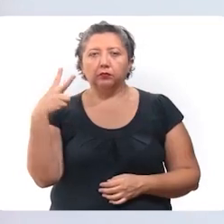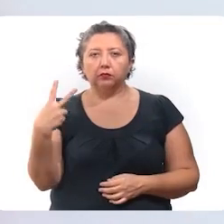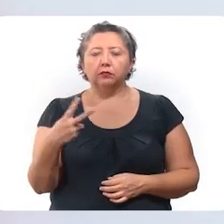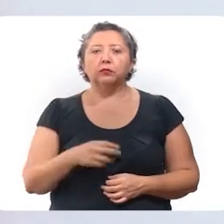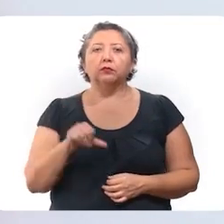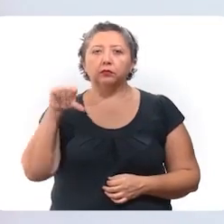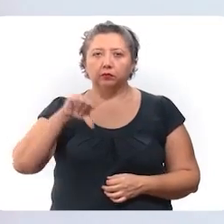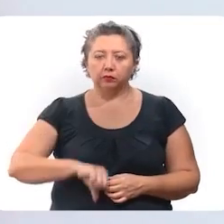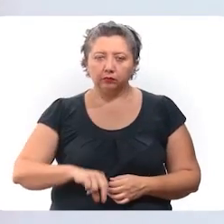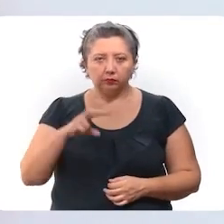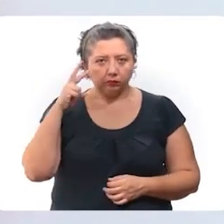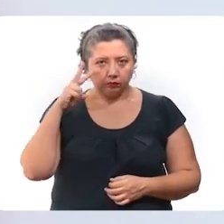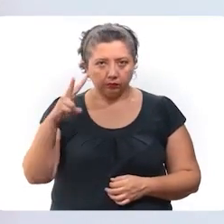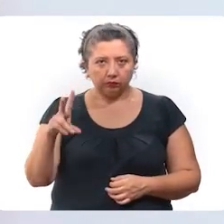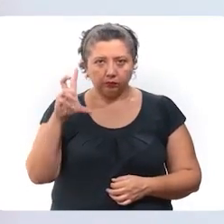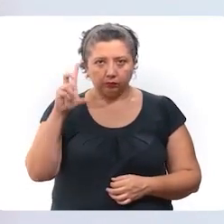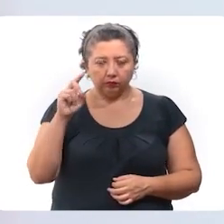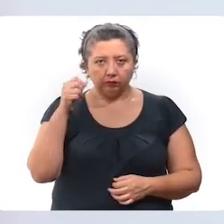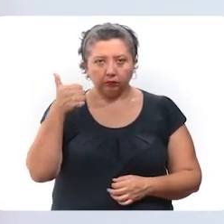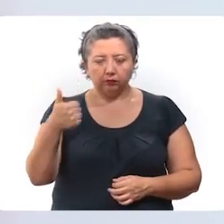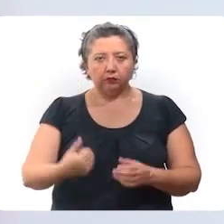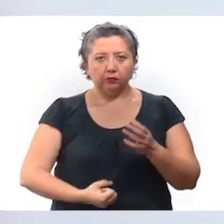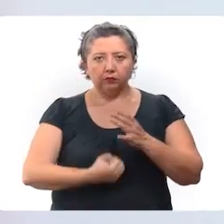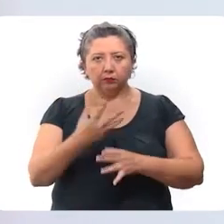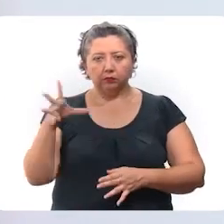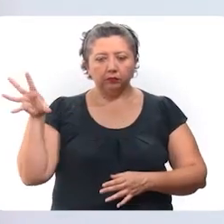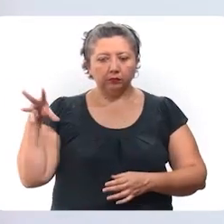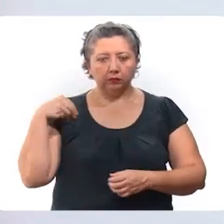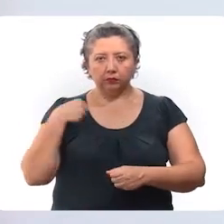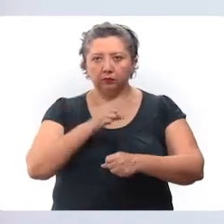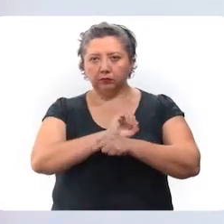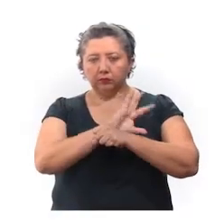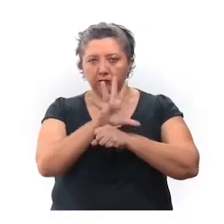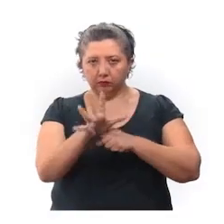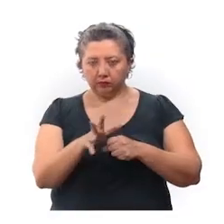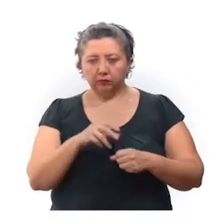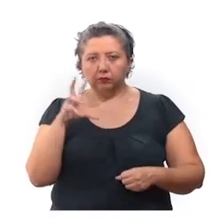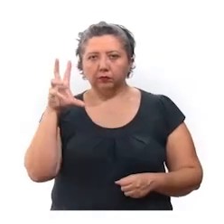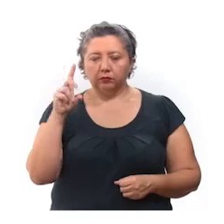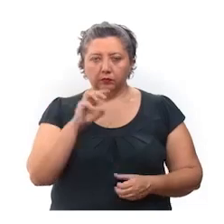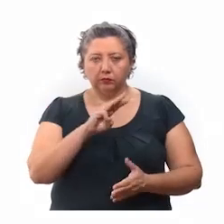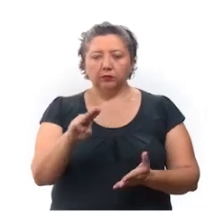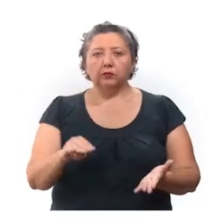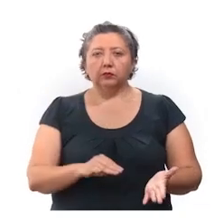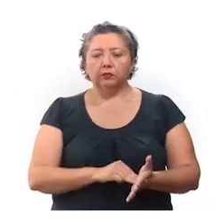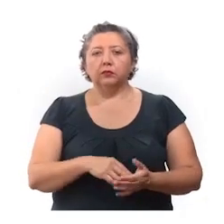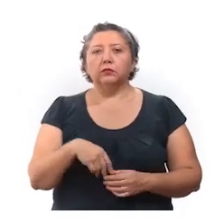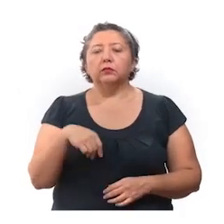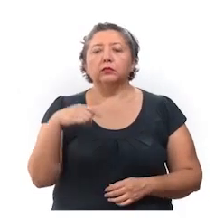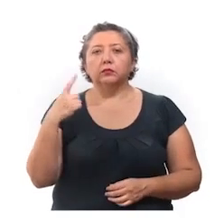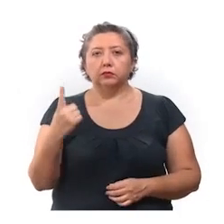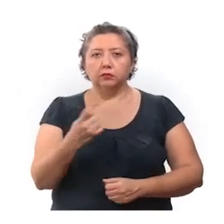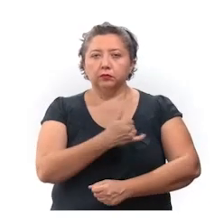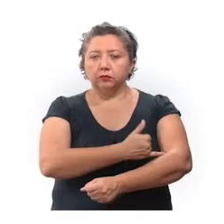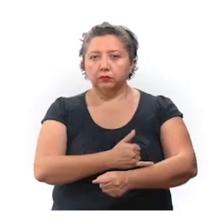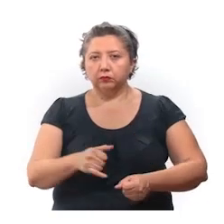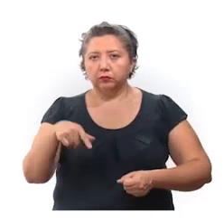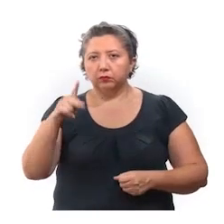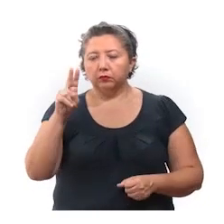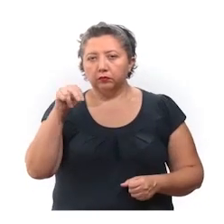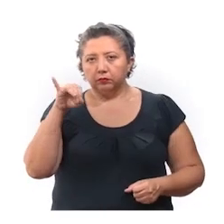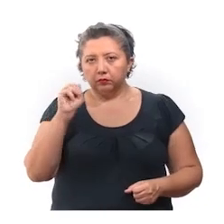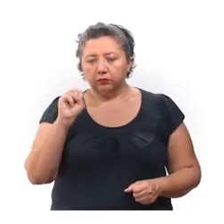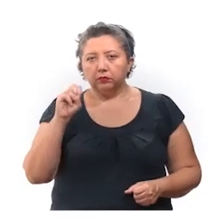76.942. Hoy se detectaron 36 nuevos contagios de coronavirus, 30 en Mérida, 1 en Izamal,